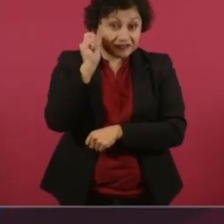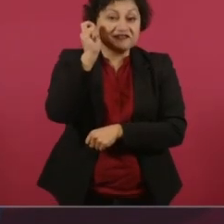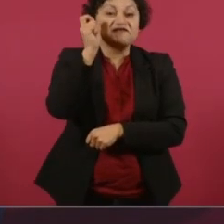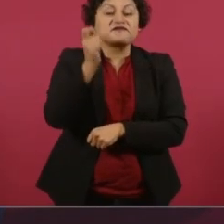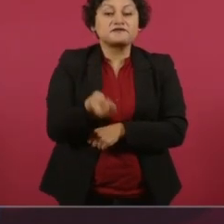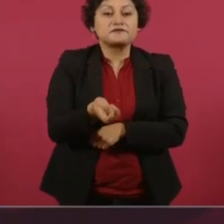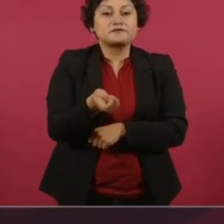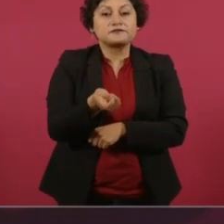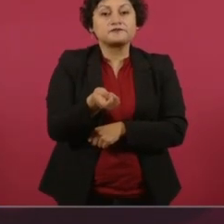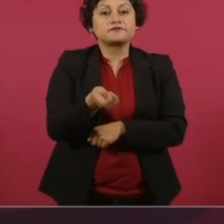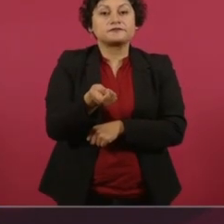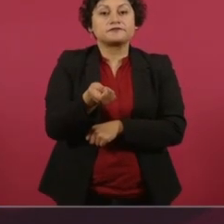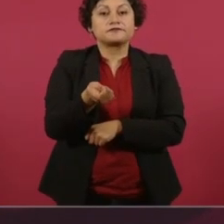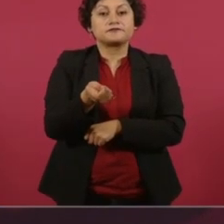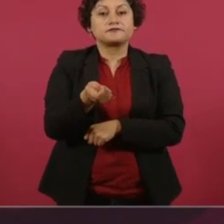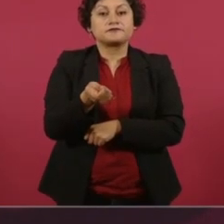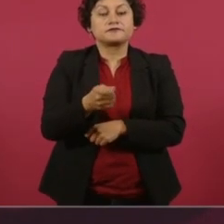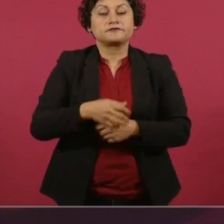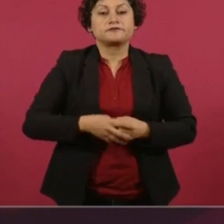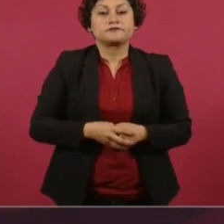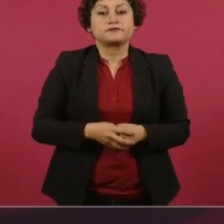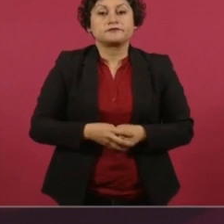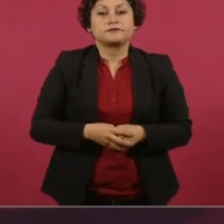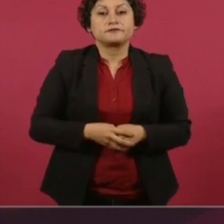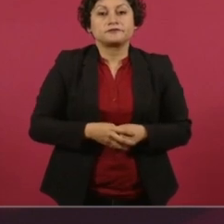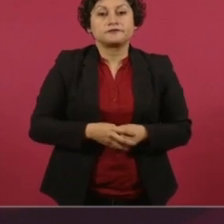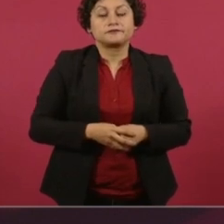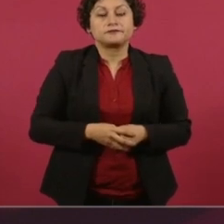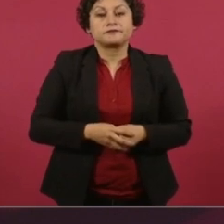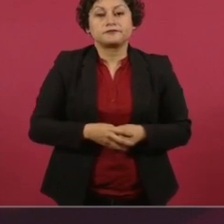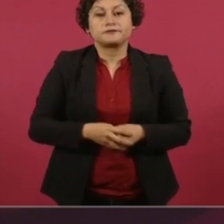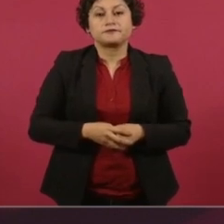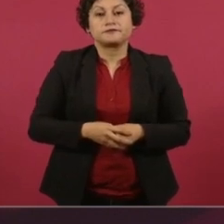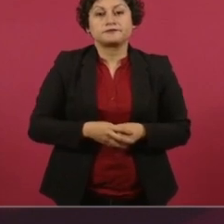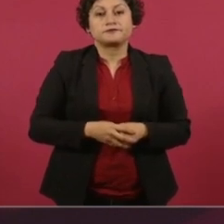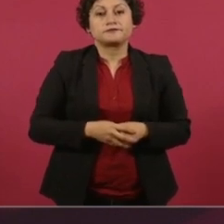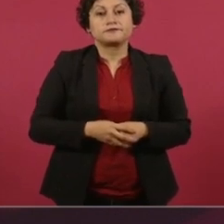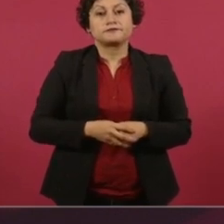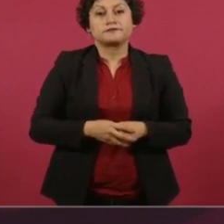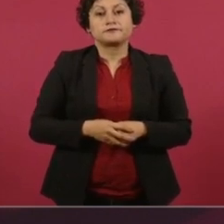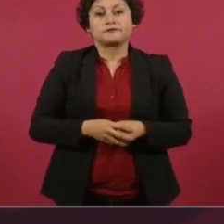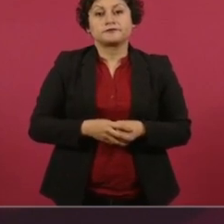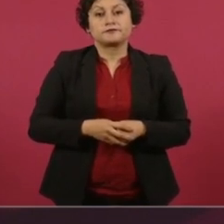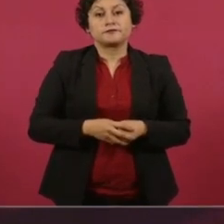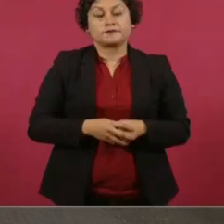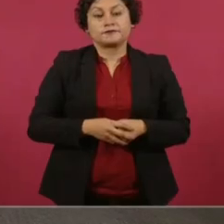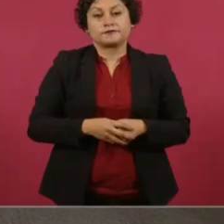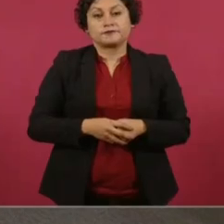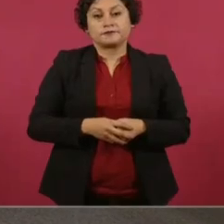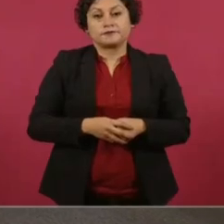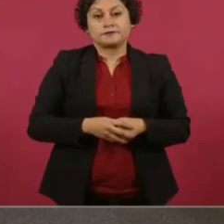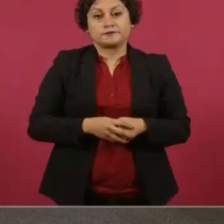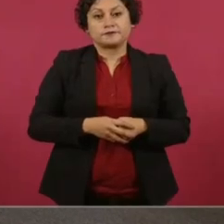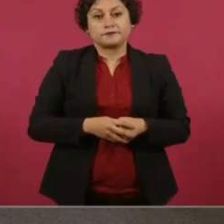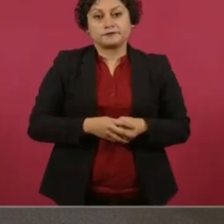con demora, se logró